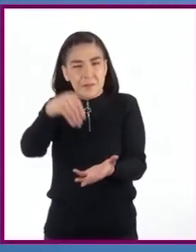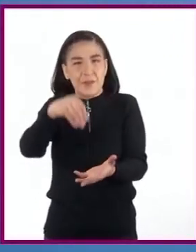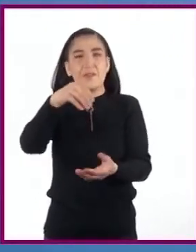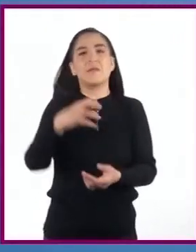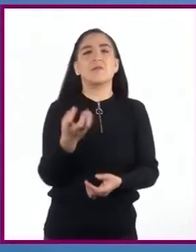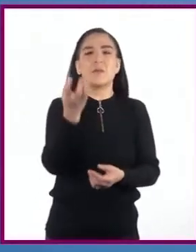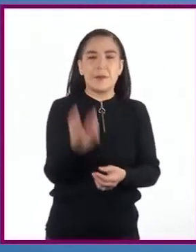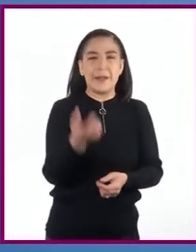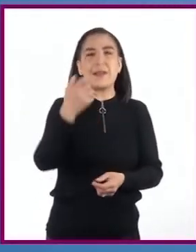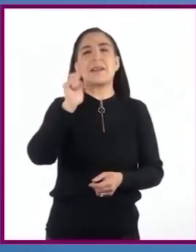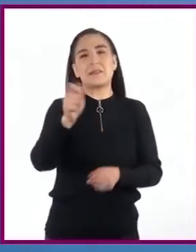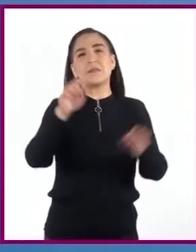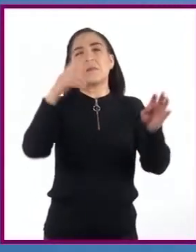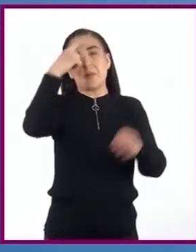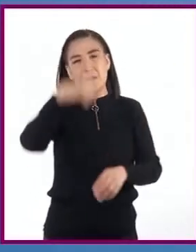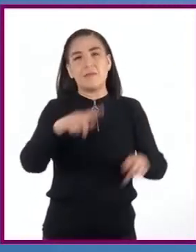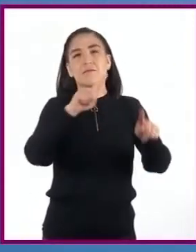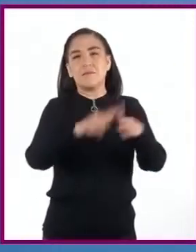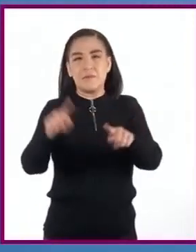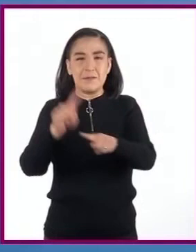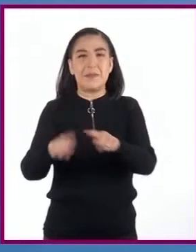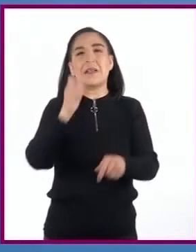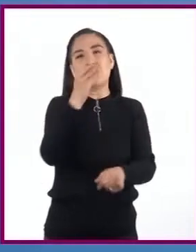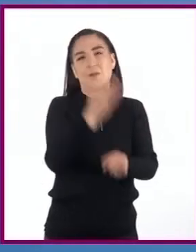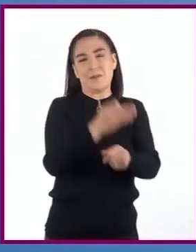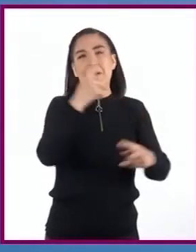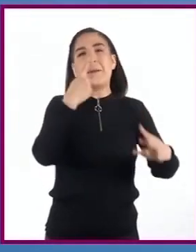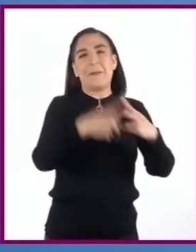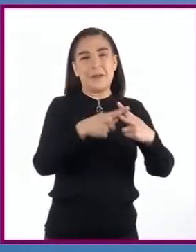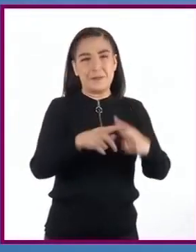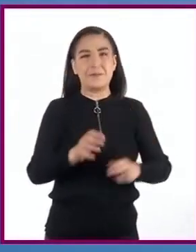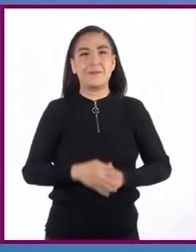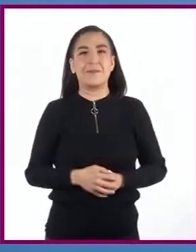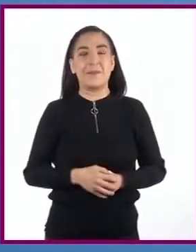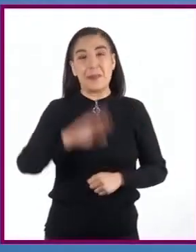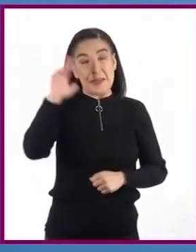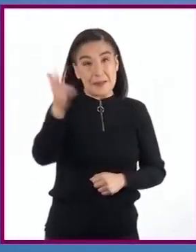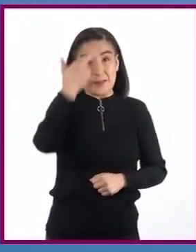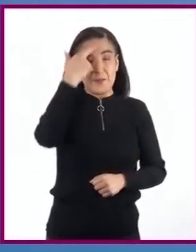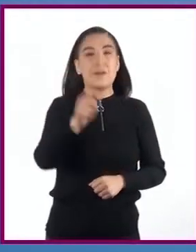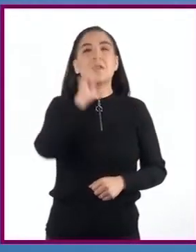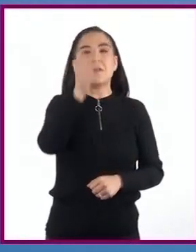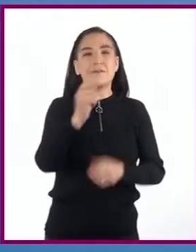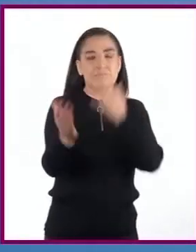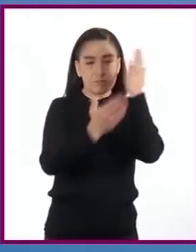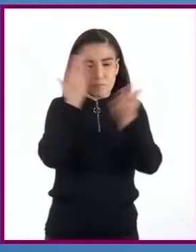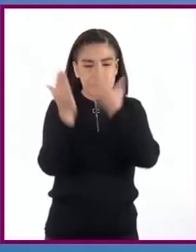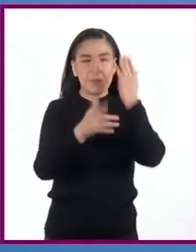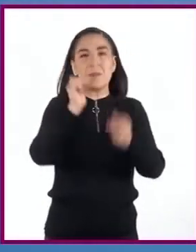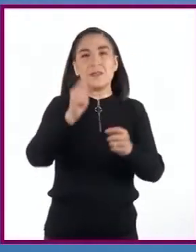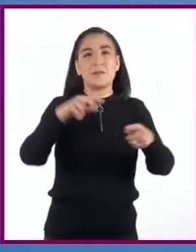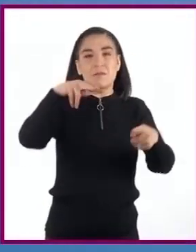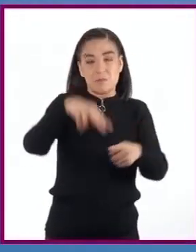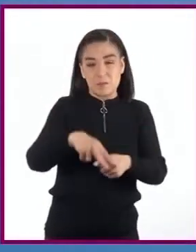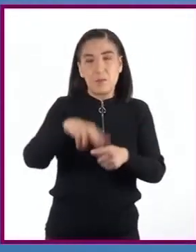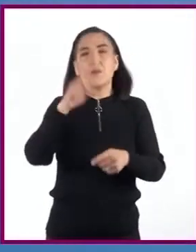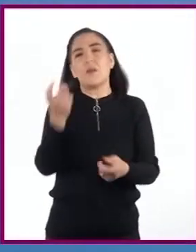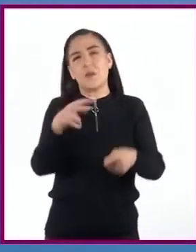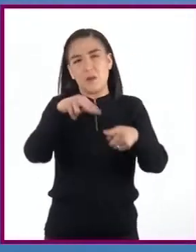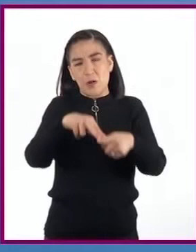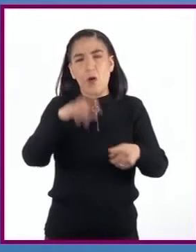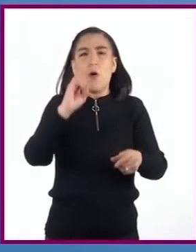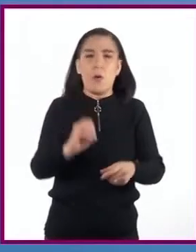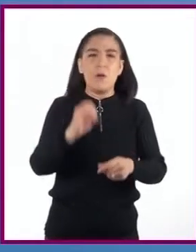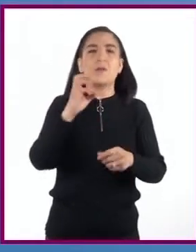sesión pertenece a dicha rama de las matemáticas. Recordemos que el estudio de la geometría se remonta